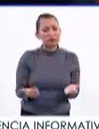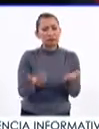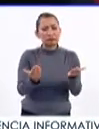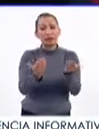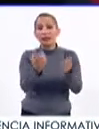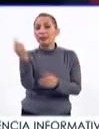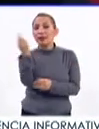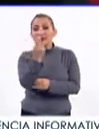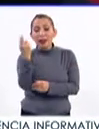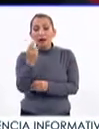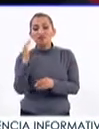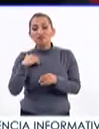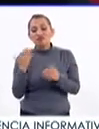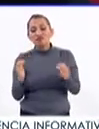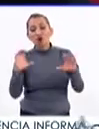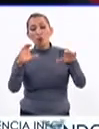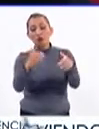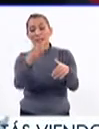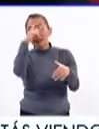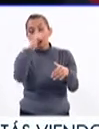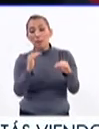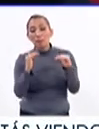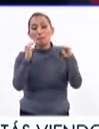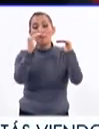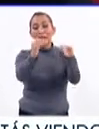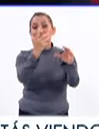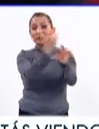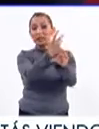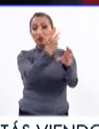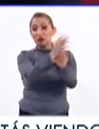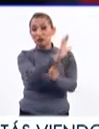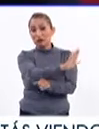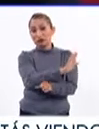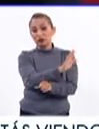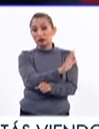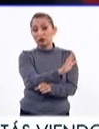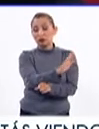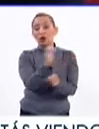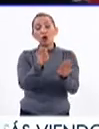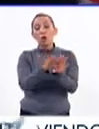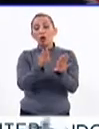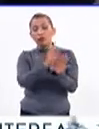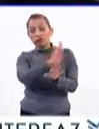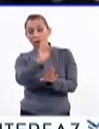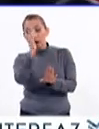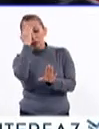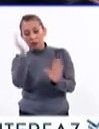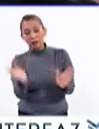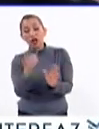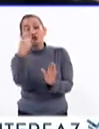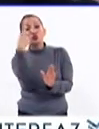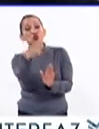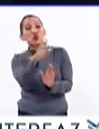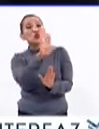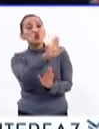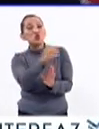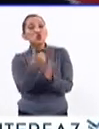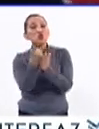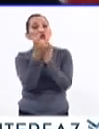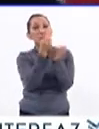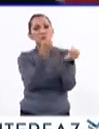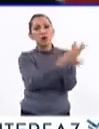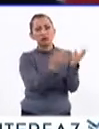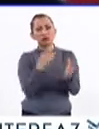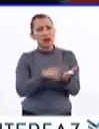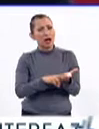esto. Necesitamos empoderar a la comunidad mexicana y México-norteamericana mediante el reconocimiento y promoción de sus contribuciones, que son